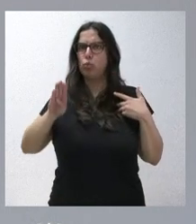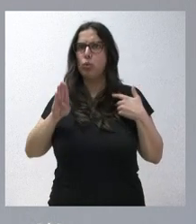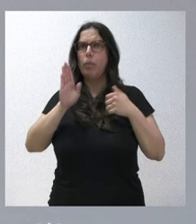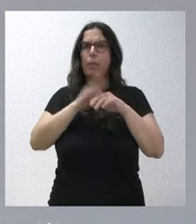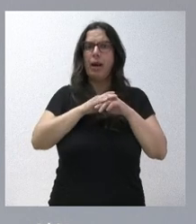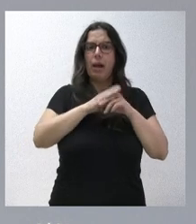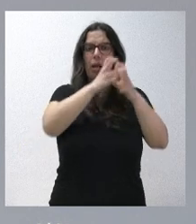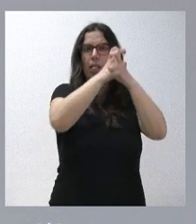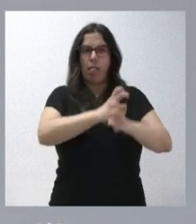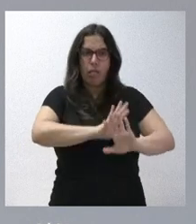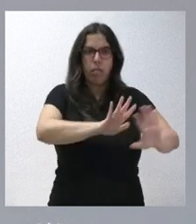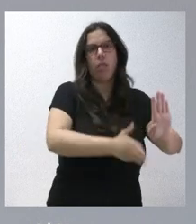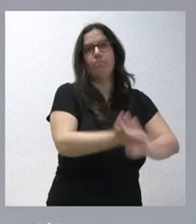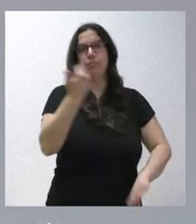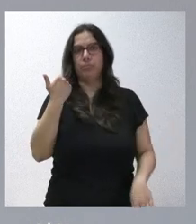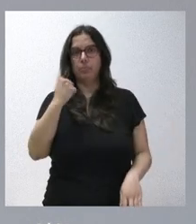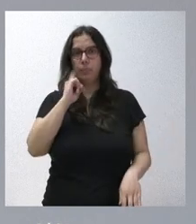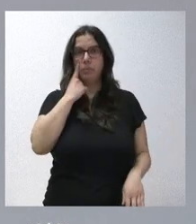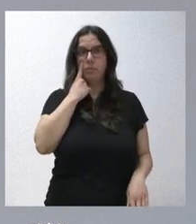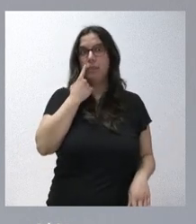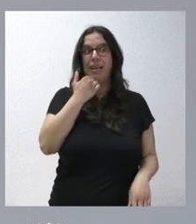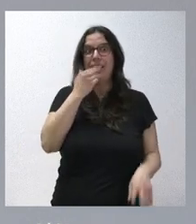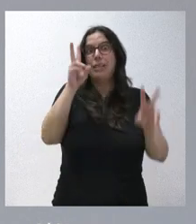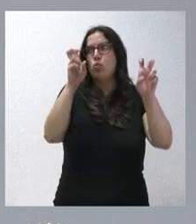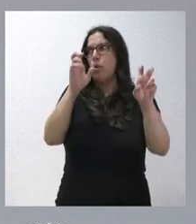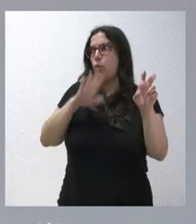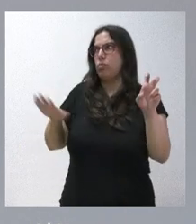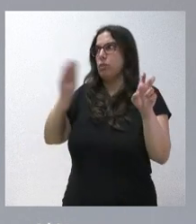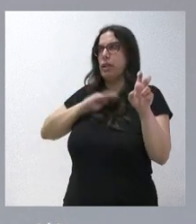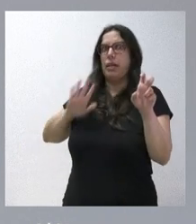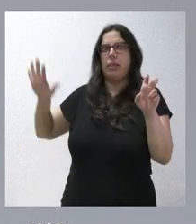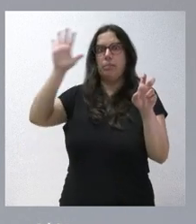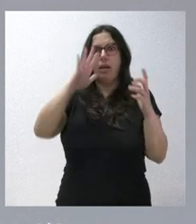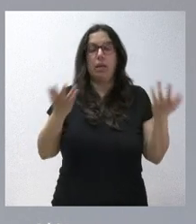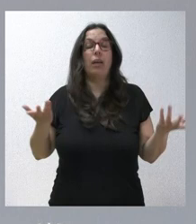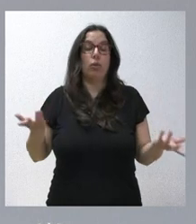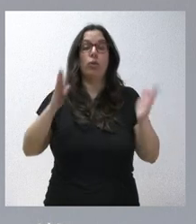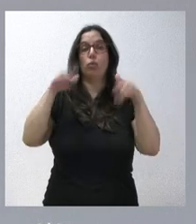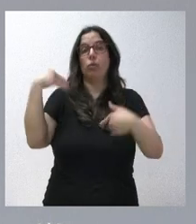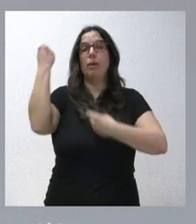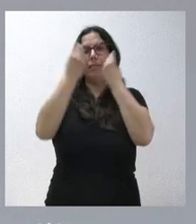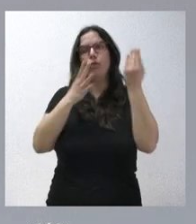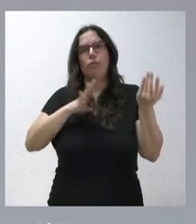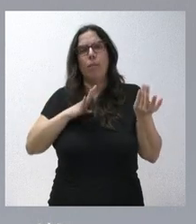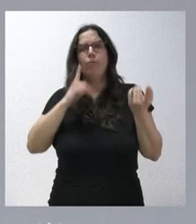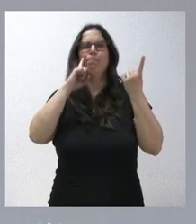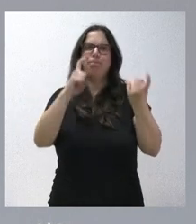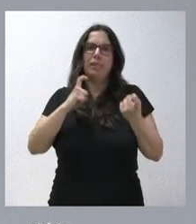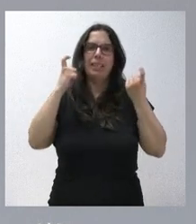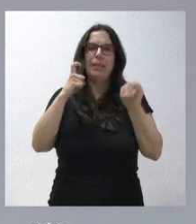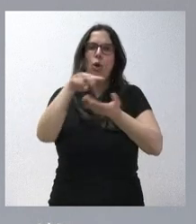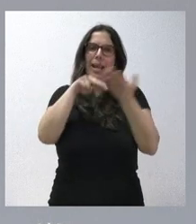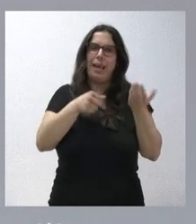cosa novedosa casi en el panorama nacional por lo tanto y como última reflexión intentemos leer